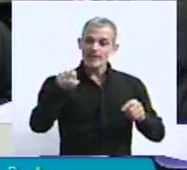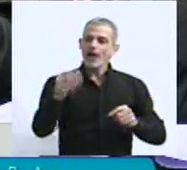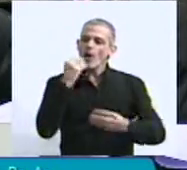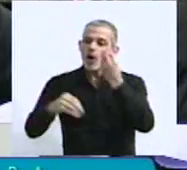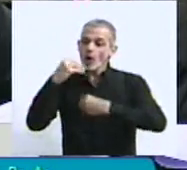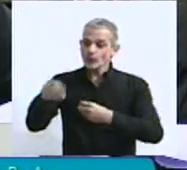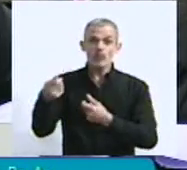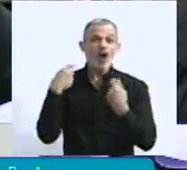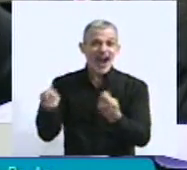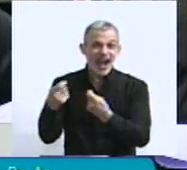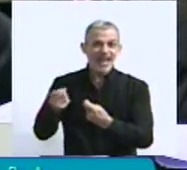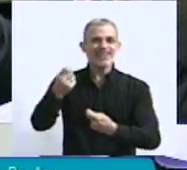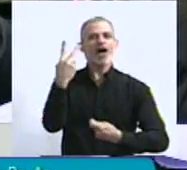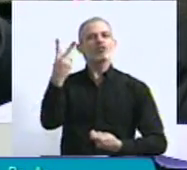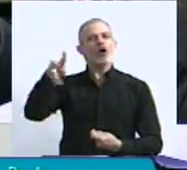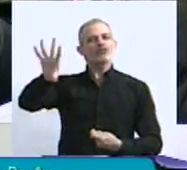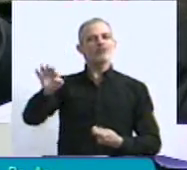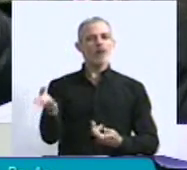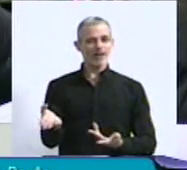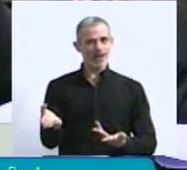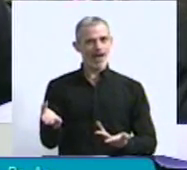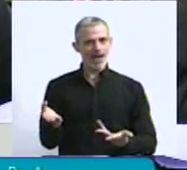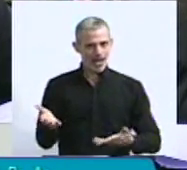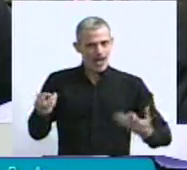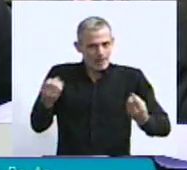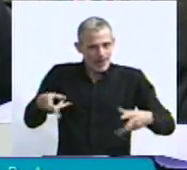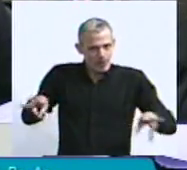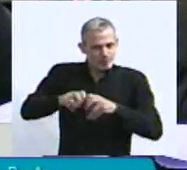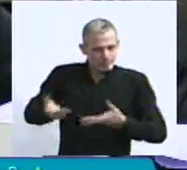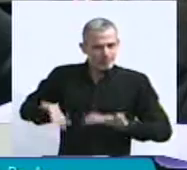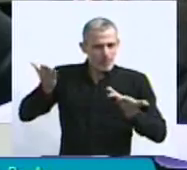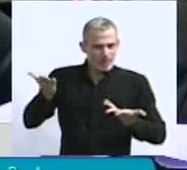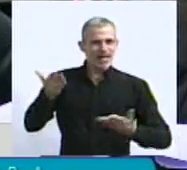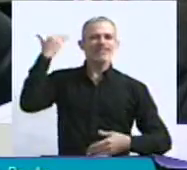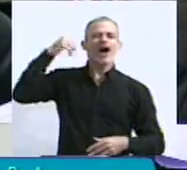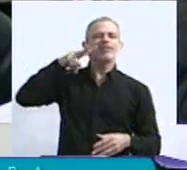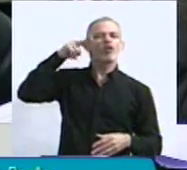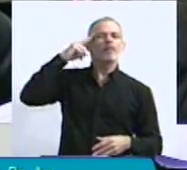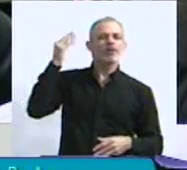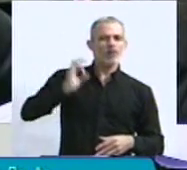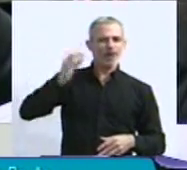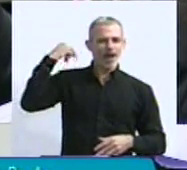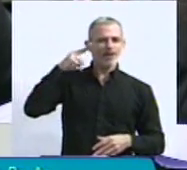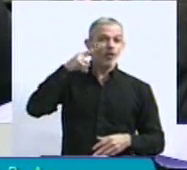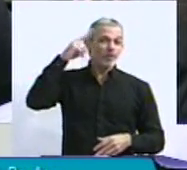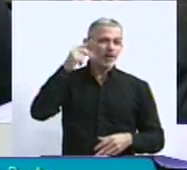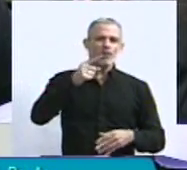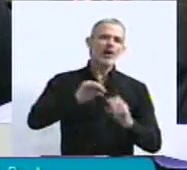de la demanda, sí los hay. El otro punto importante era, en ese momento, que